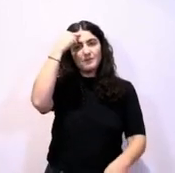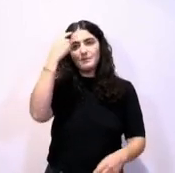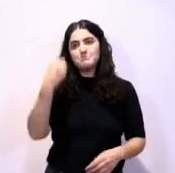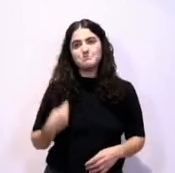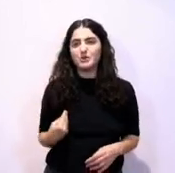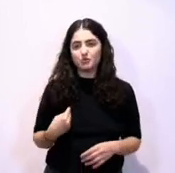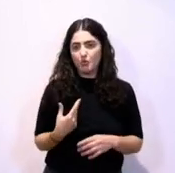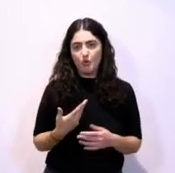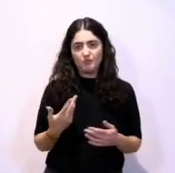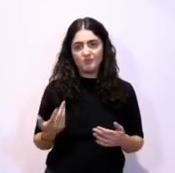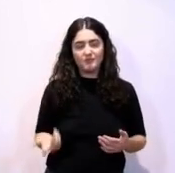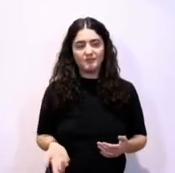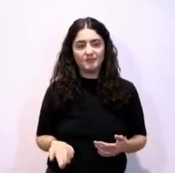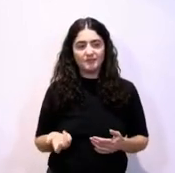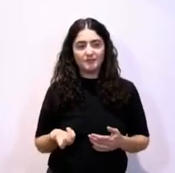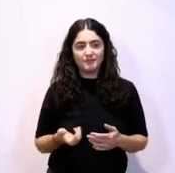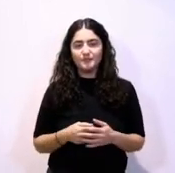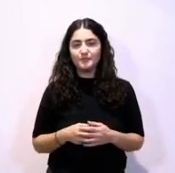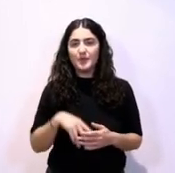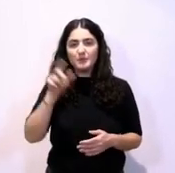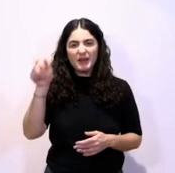Y me acuerdo siempre de Warren Buffett.